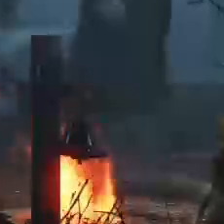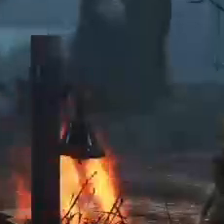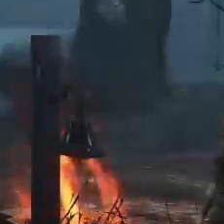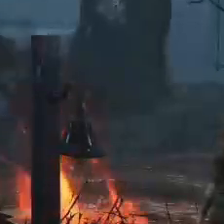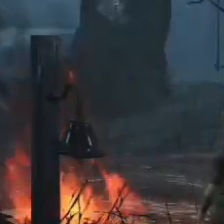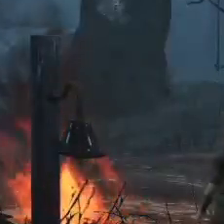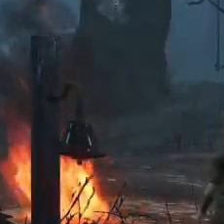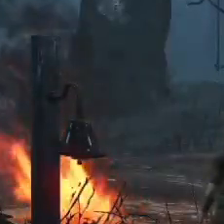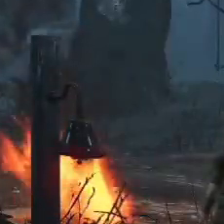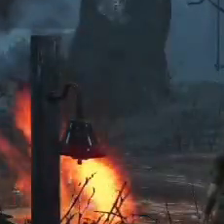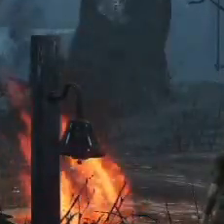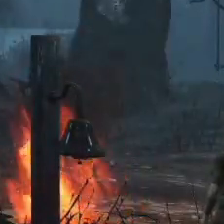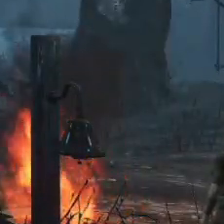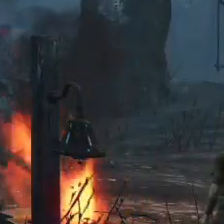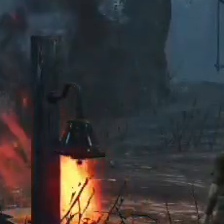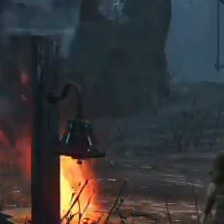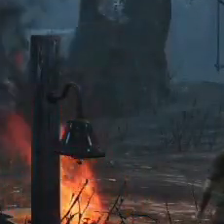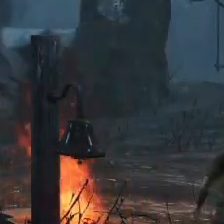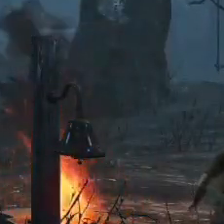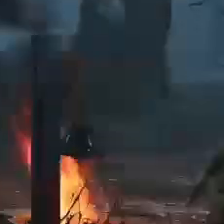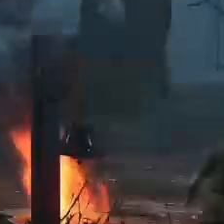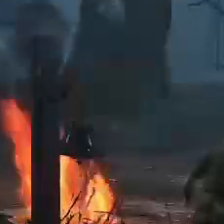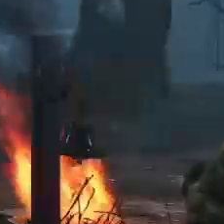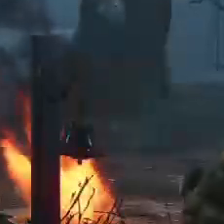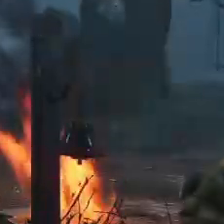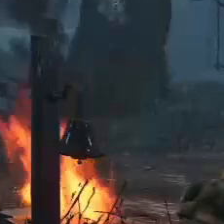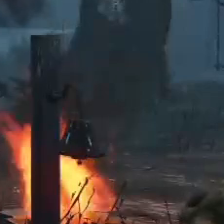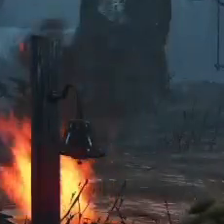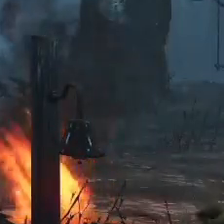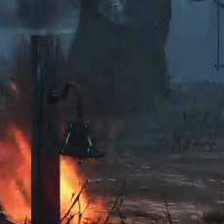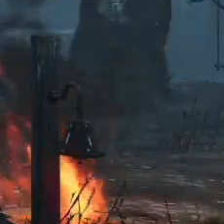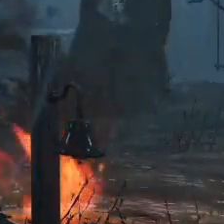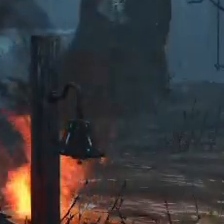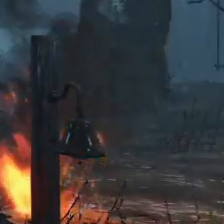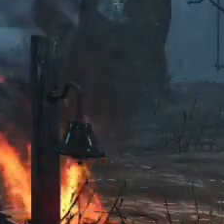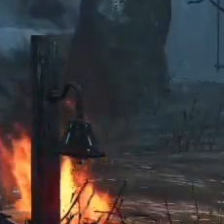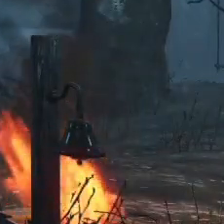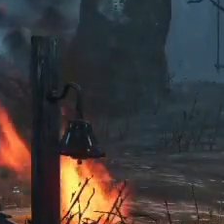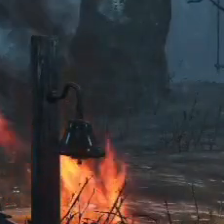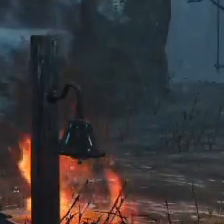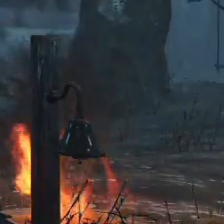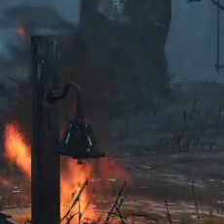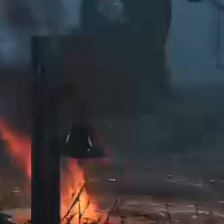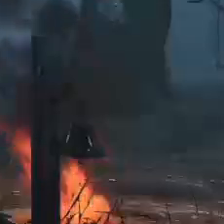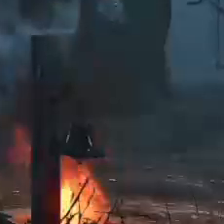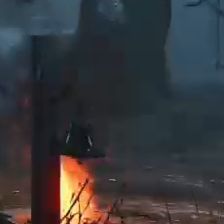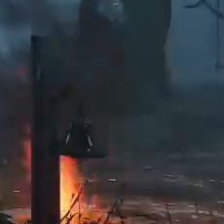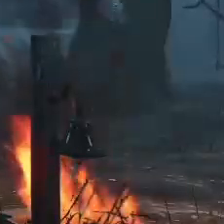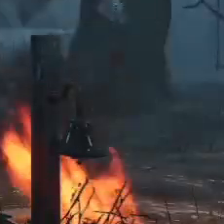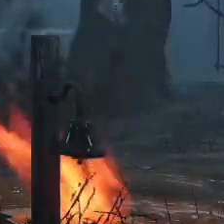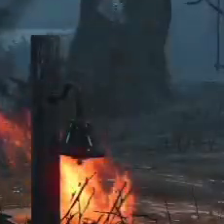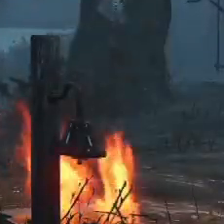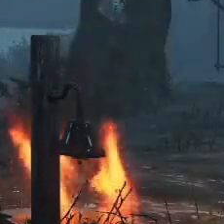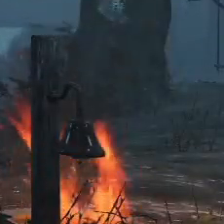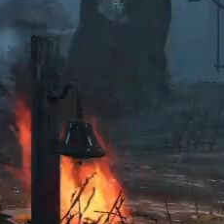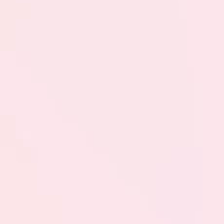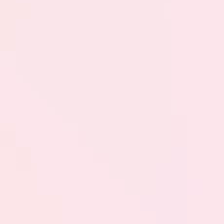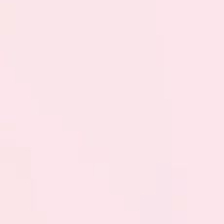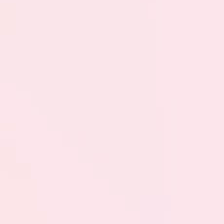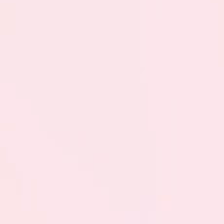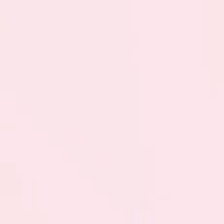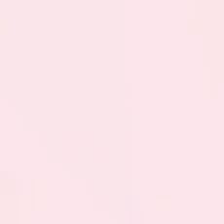yo esté acertado en lo que he interpretado aquí señores qué triste no siendo más me despido hasta